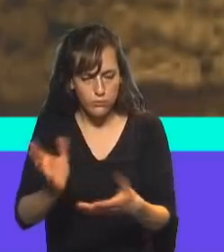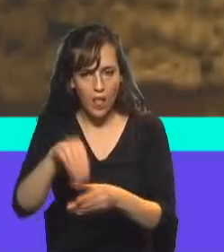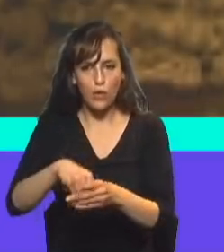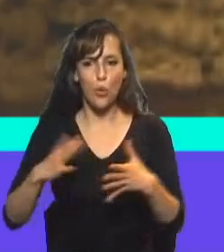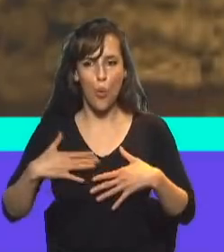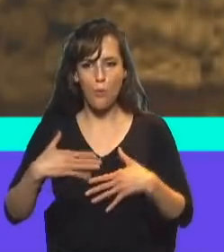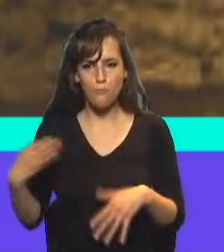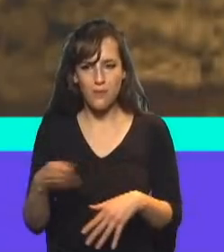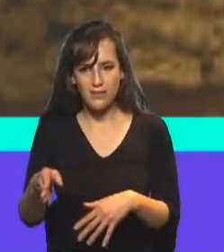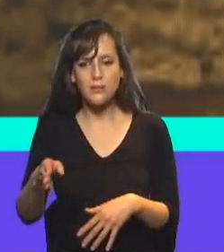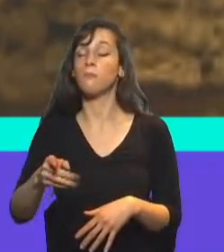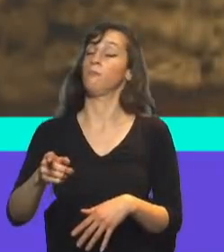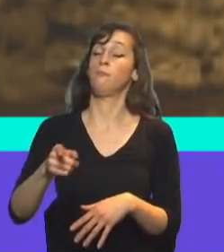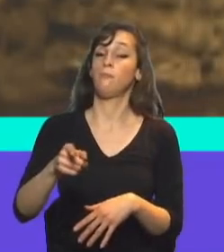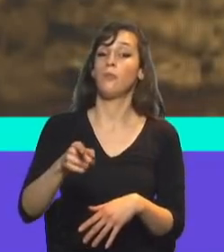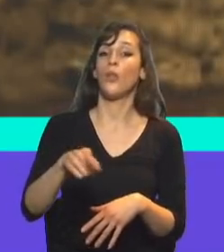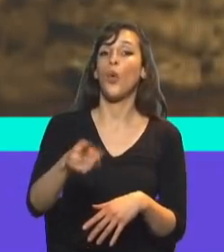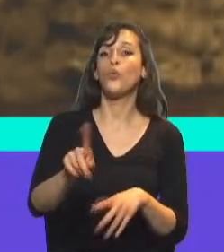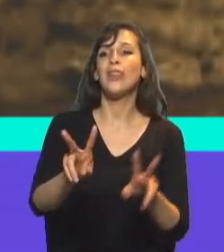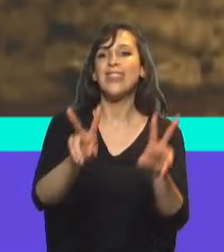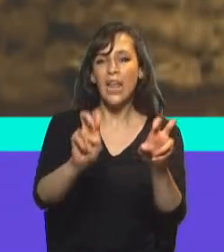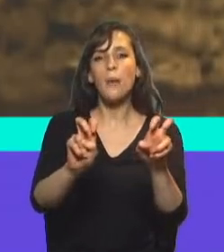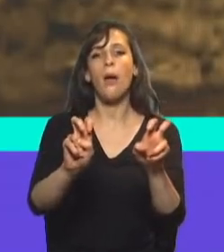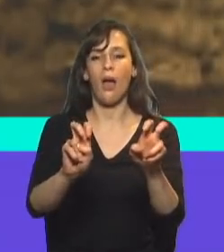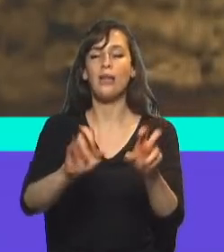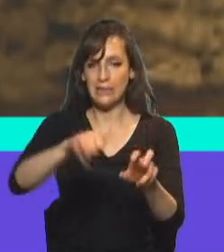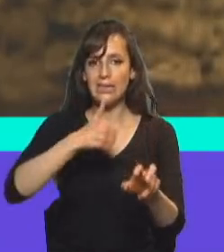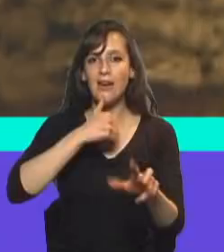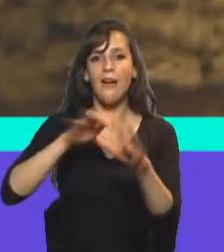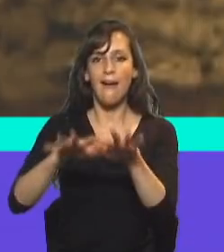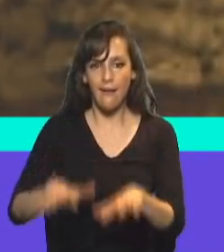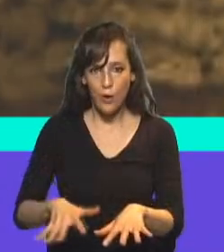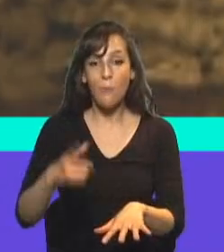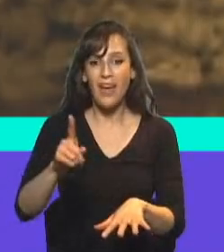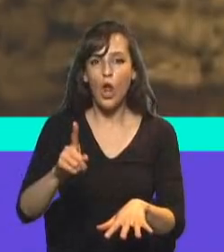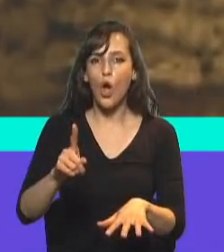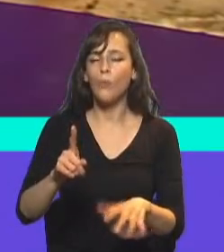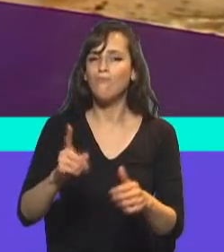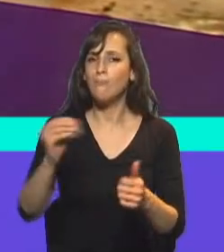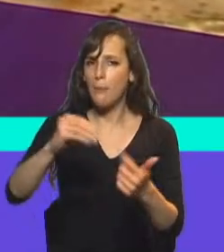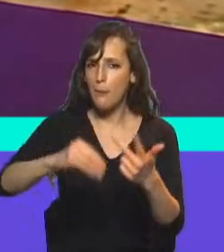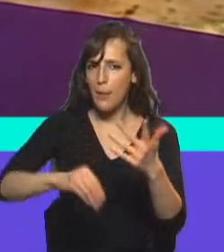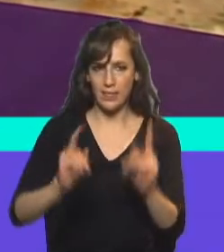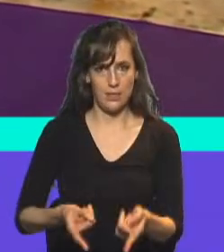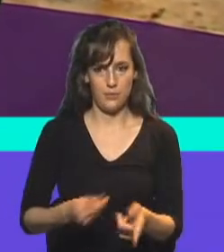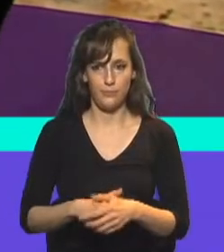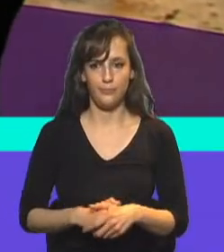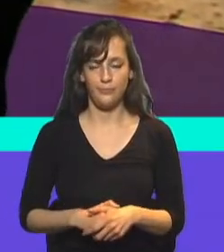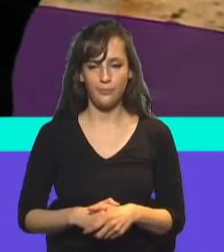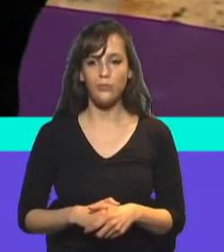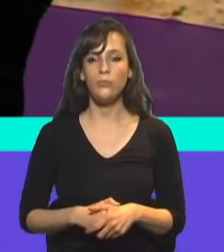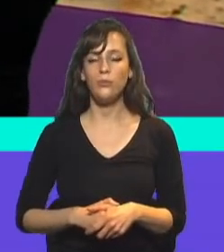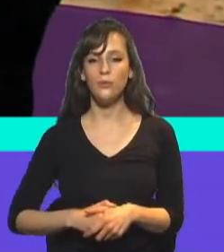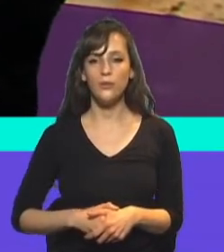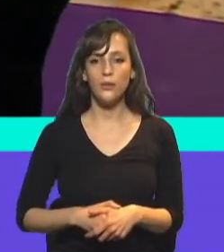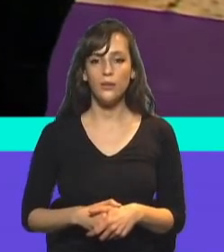por fuera de esta bajante y por fuera de esta sequía es muy grave. Hay otra pregunta. A ver, ahí está. Que es,